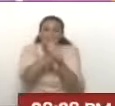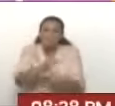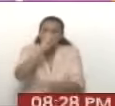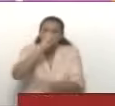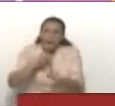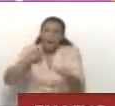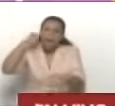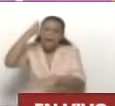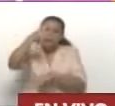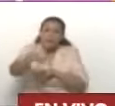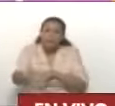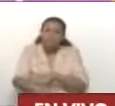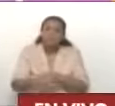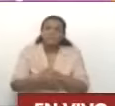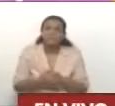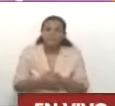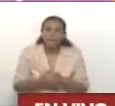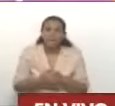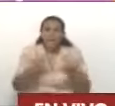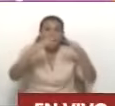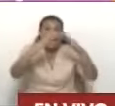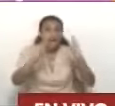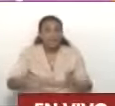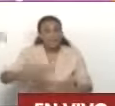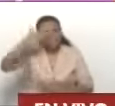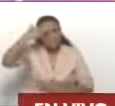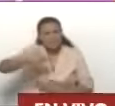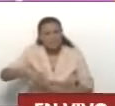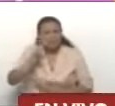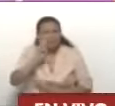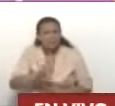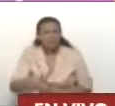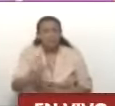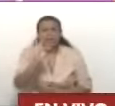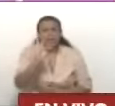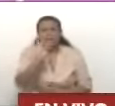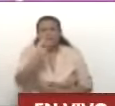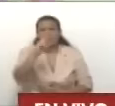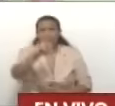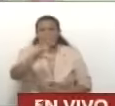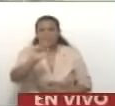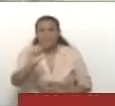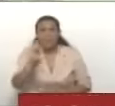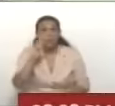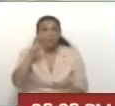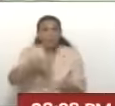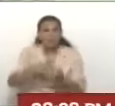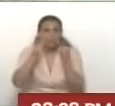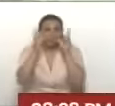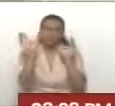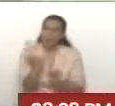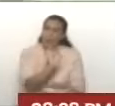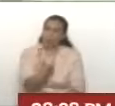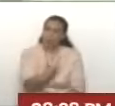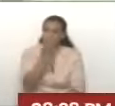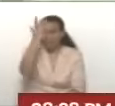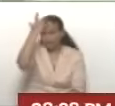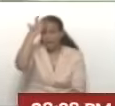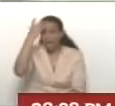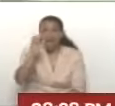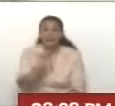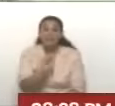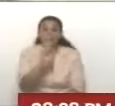mucho tiempo. La Casa Militar vino varias veces a la finca pensando que usted venía, y yo, hasta las búfalas